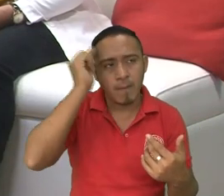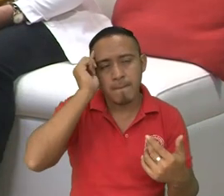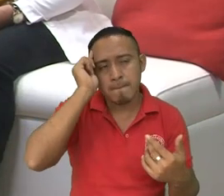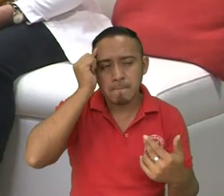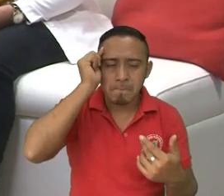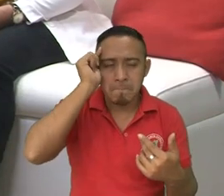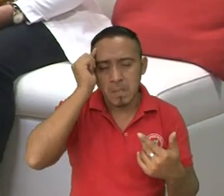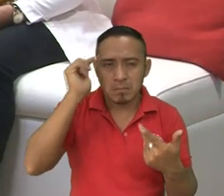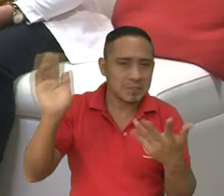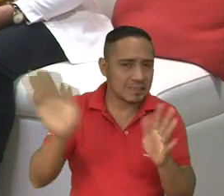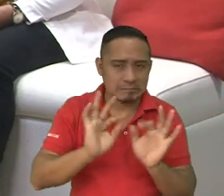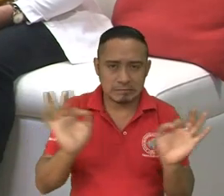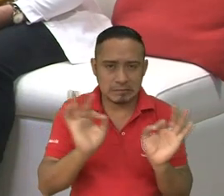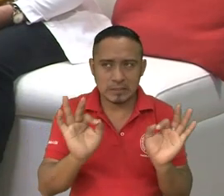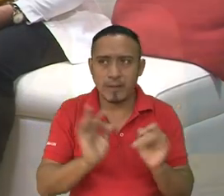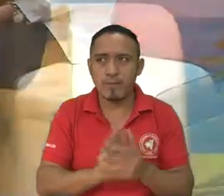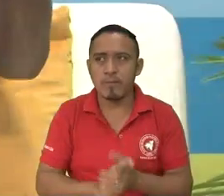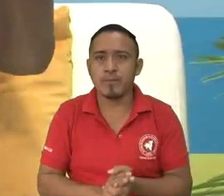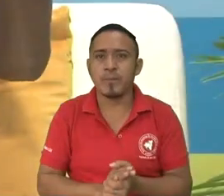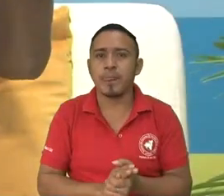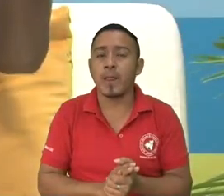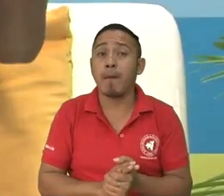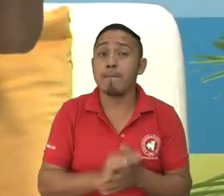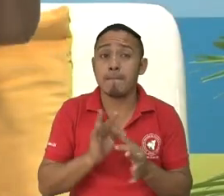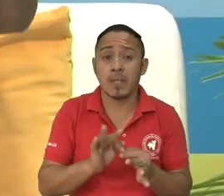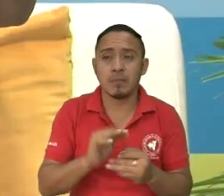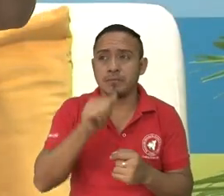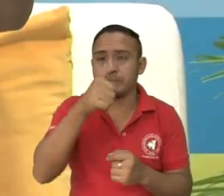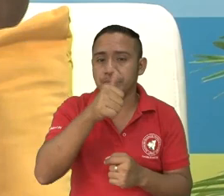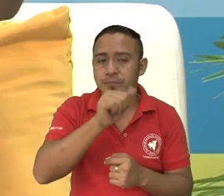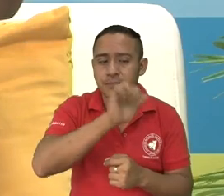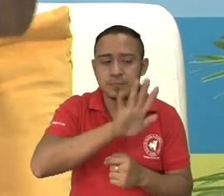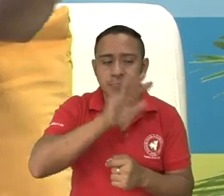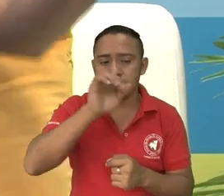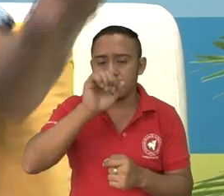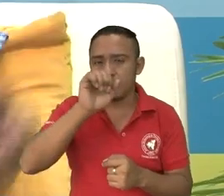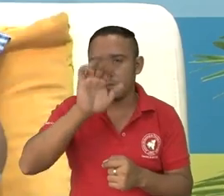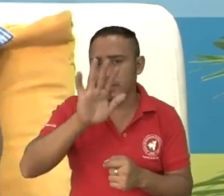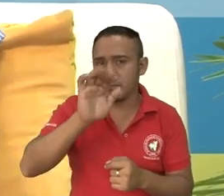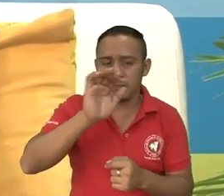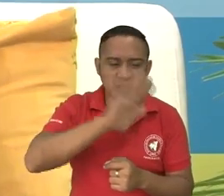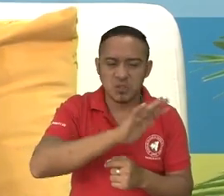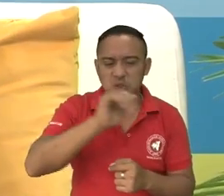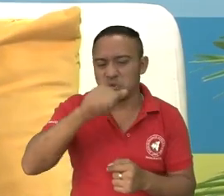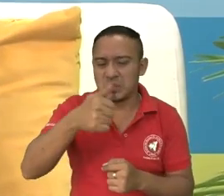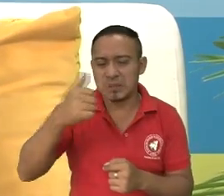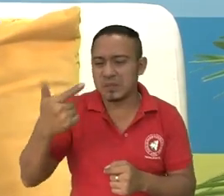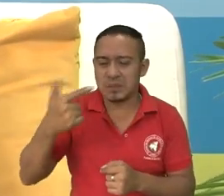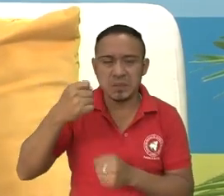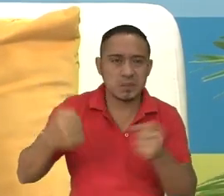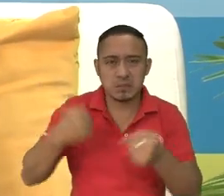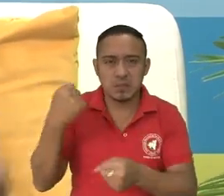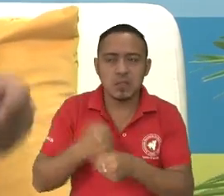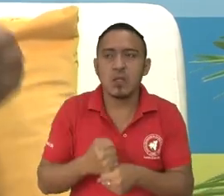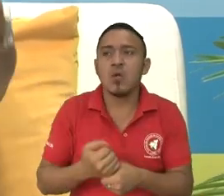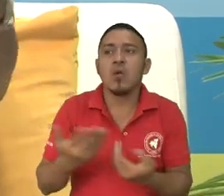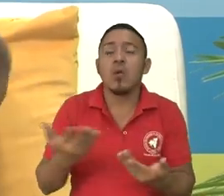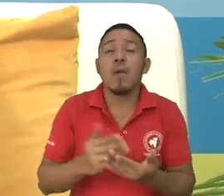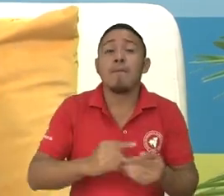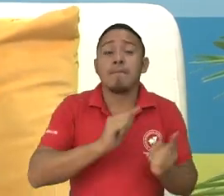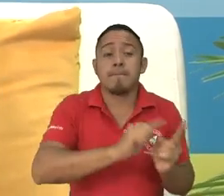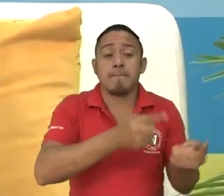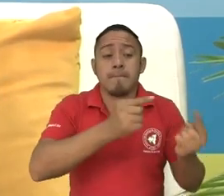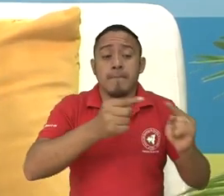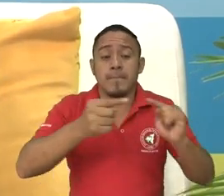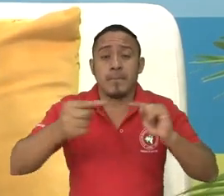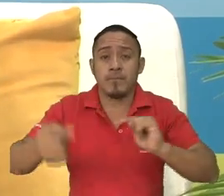ellos razonan, pero no es como un niño ya de 5, 6, 7, como usted bien lo dice. ¿Qué incide, licenciada,